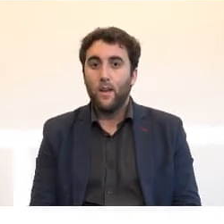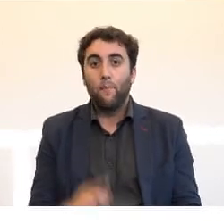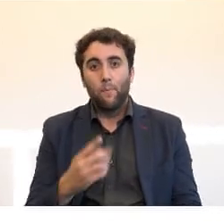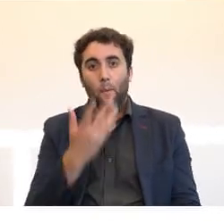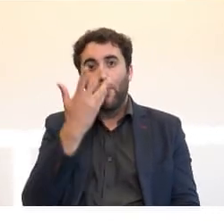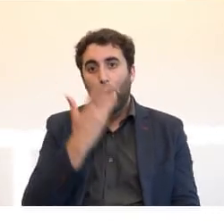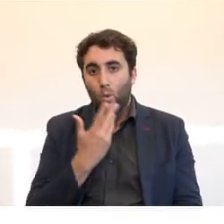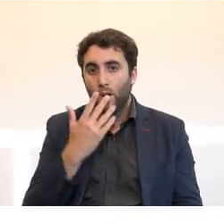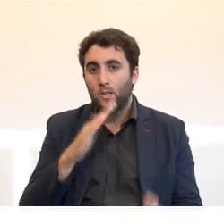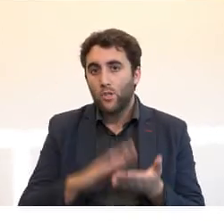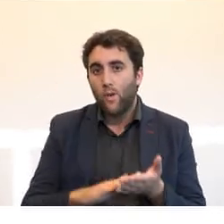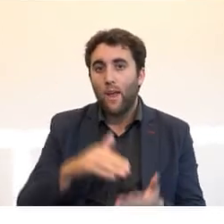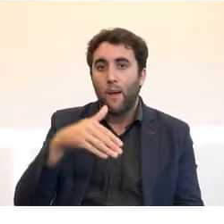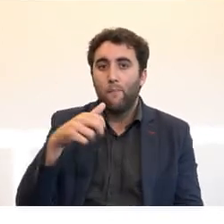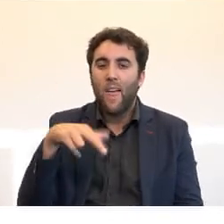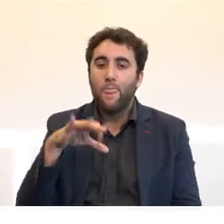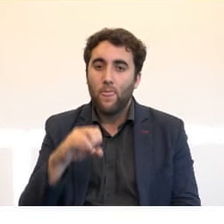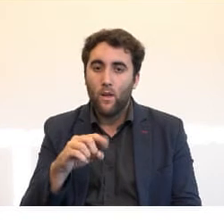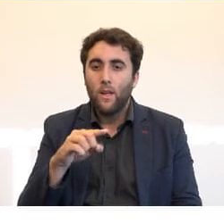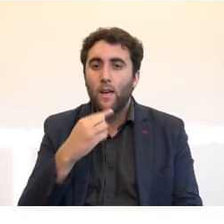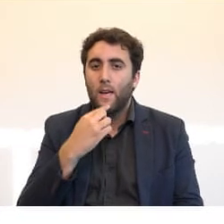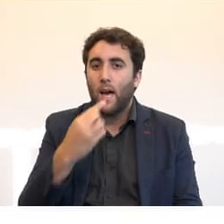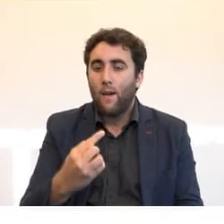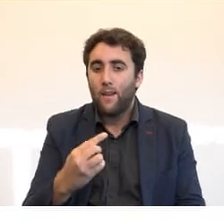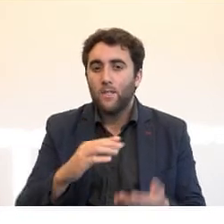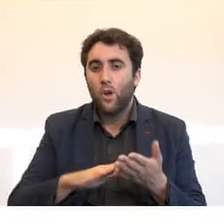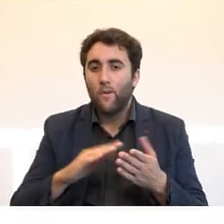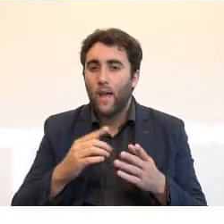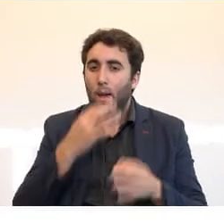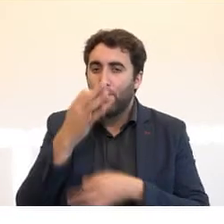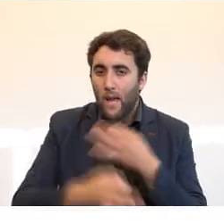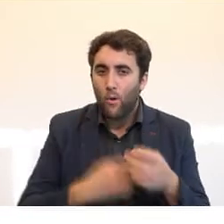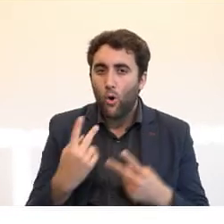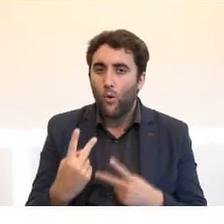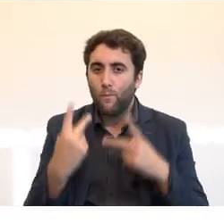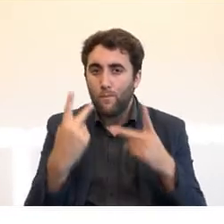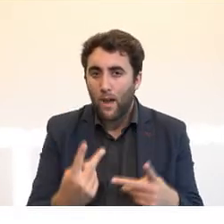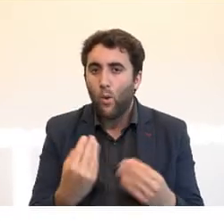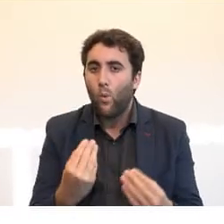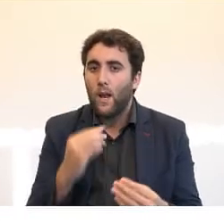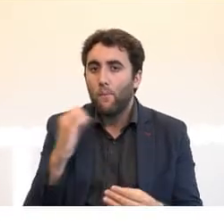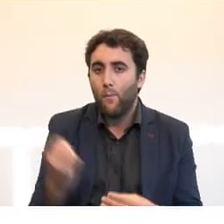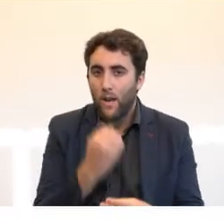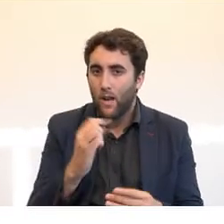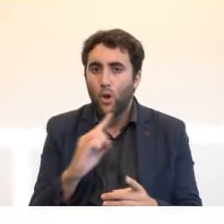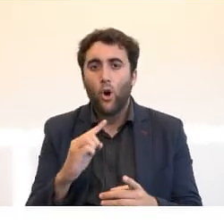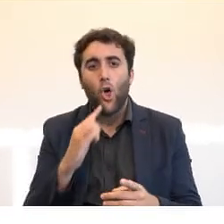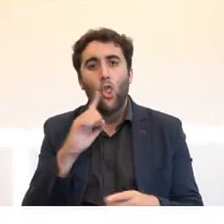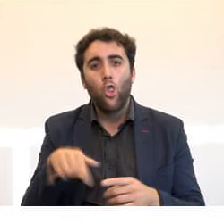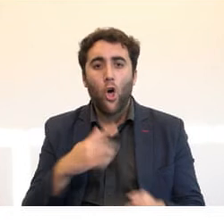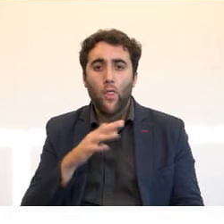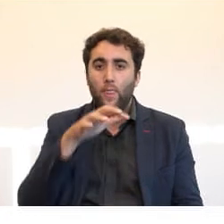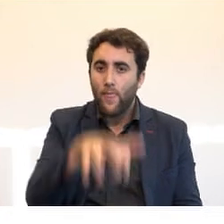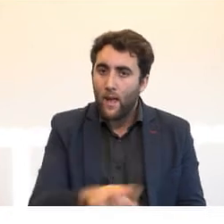relación entre Mentor y Telémaco, el hijo de Ulises, donde desarrollaban un viaje en el cual lo importante no era llegar al destino, sino aprender